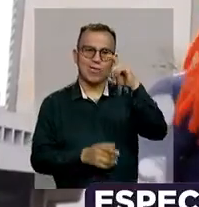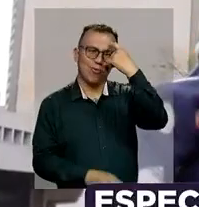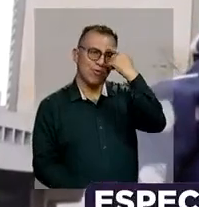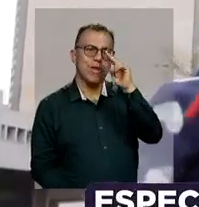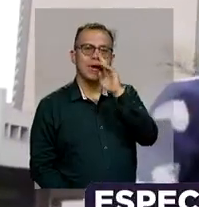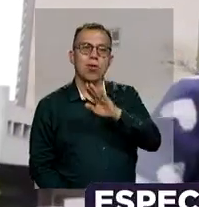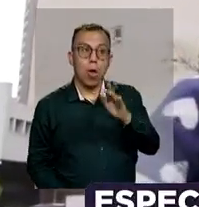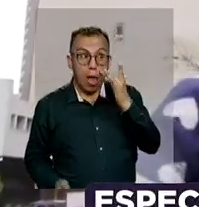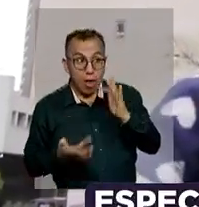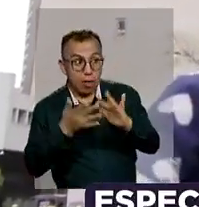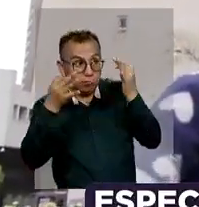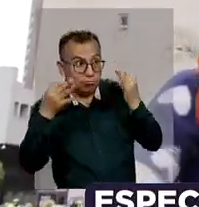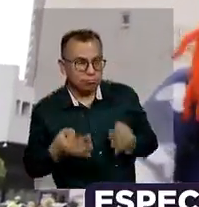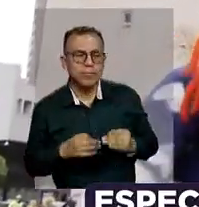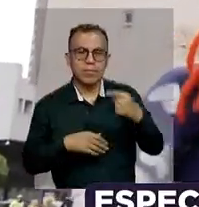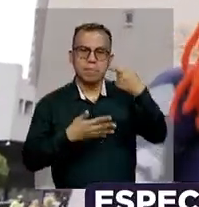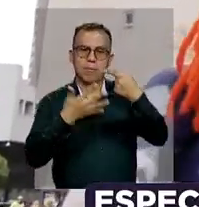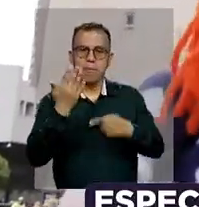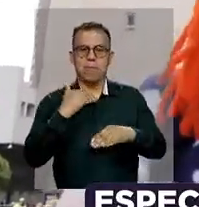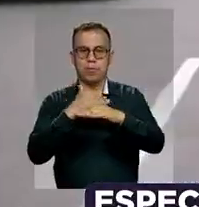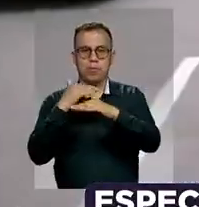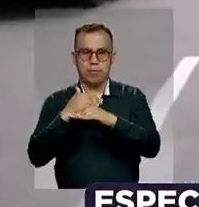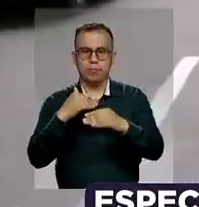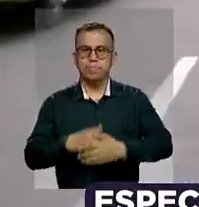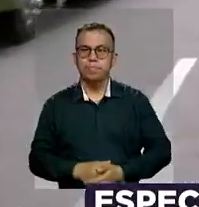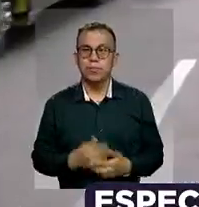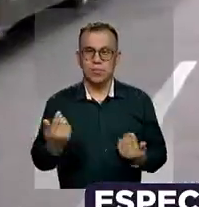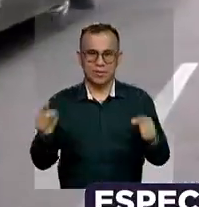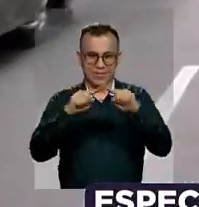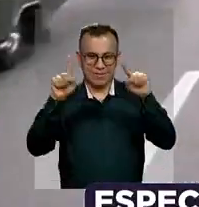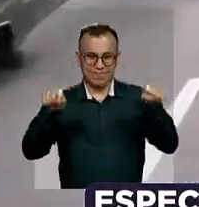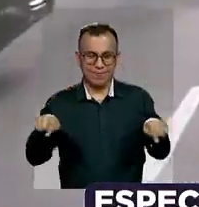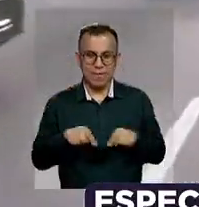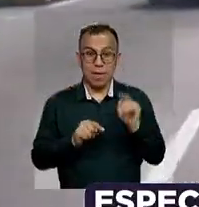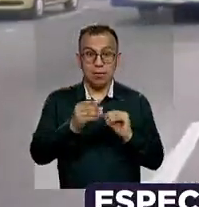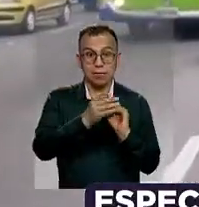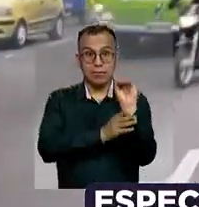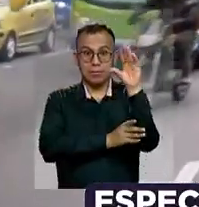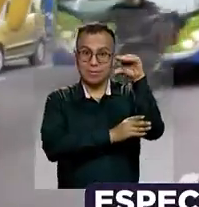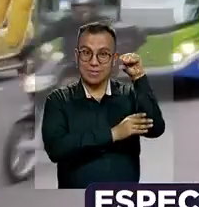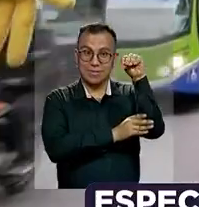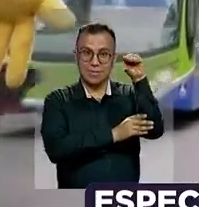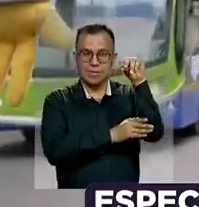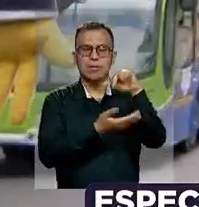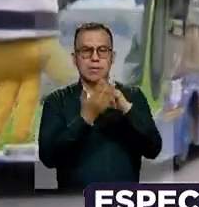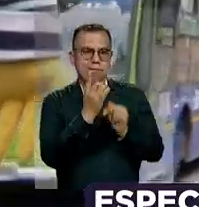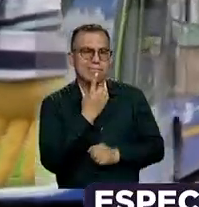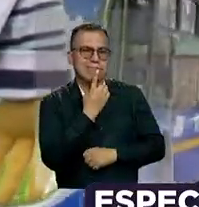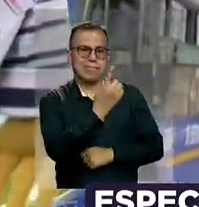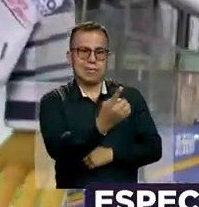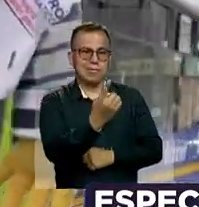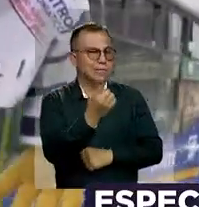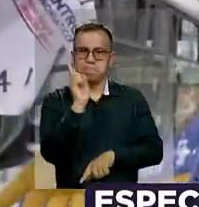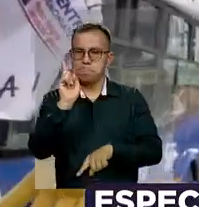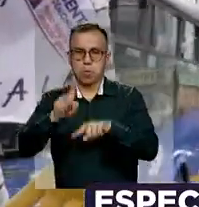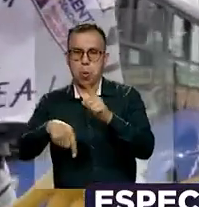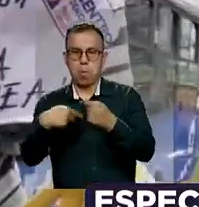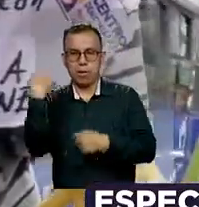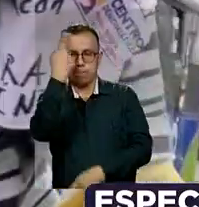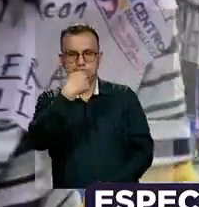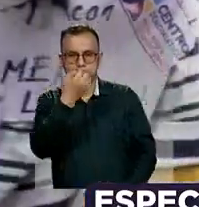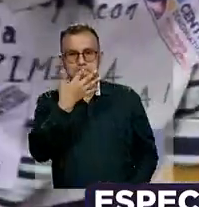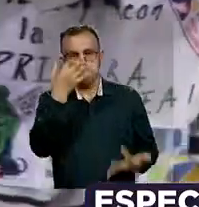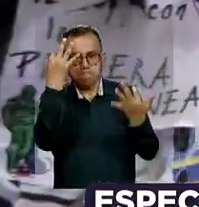y se dé cuenta que tenemos que tener más igualdad para todos. Por medio de estos títeres dicen lo que según ellos no pueden con sus